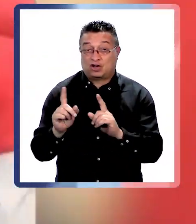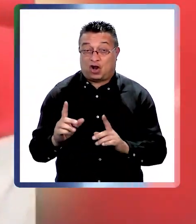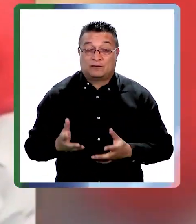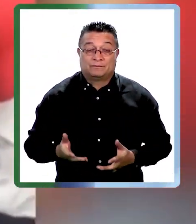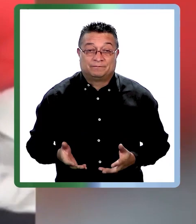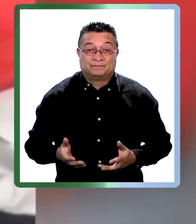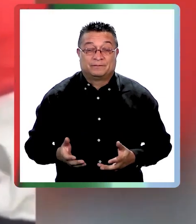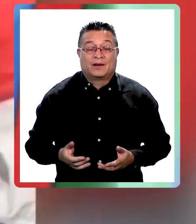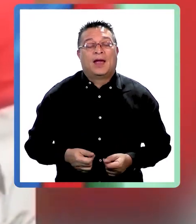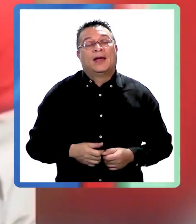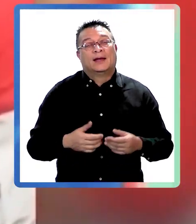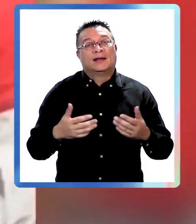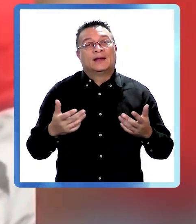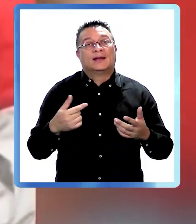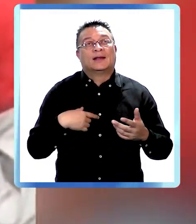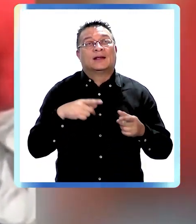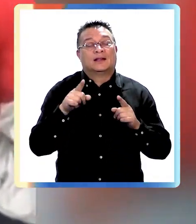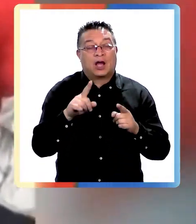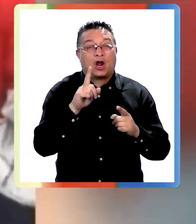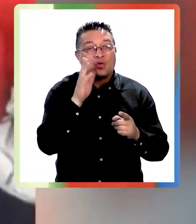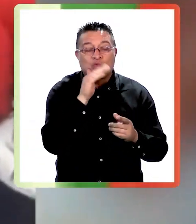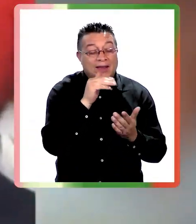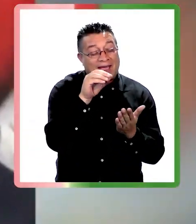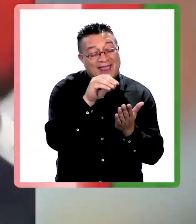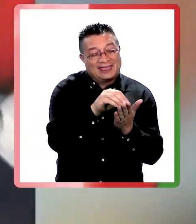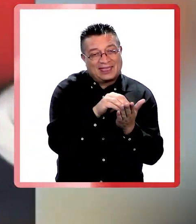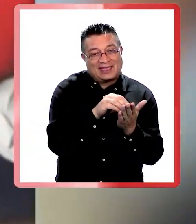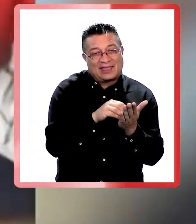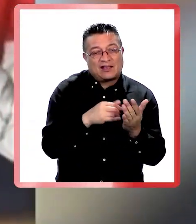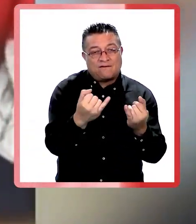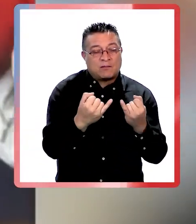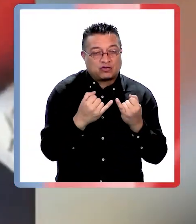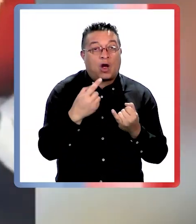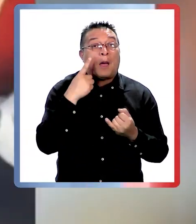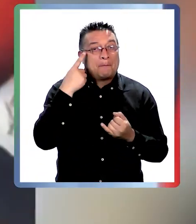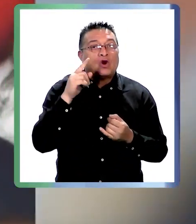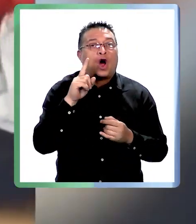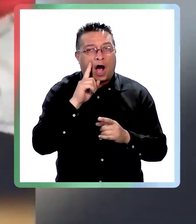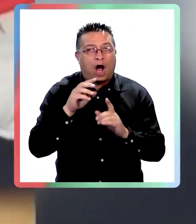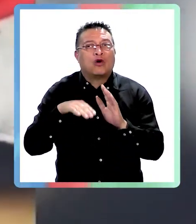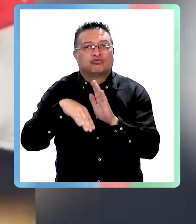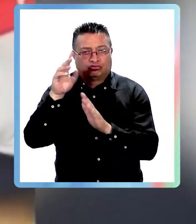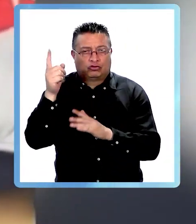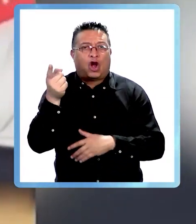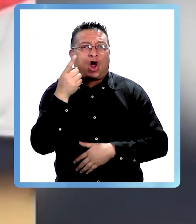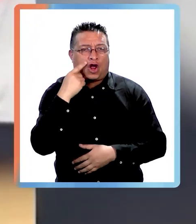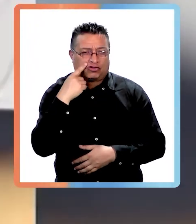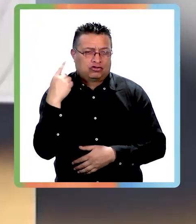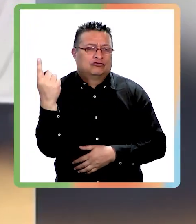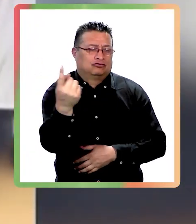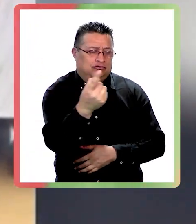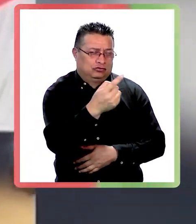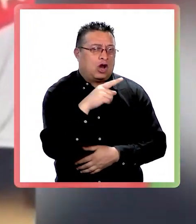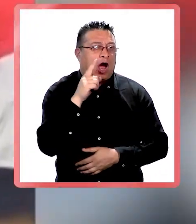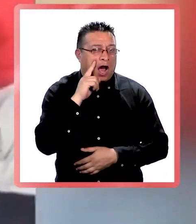¿ya? Eh, no existen datos, pero sí han habido casos bastante emblemáticos de